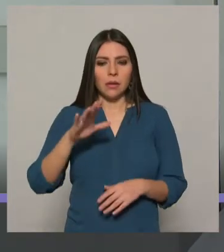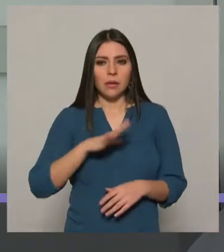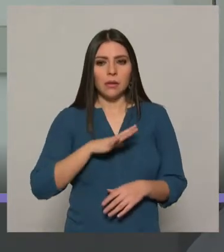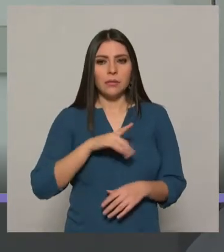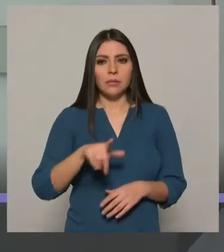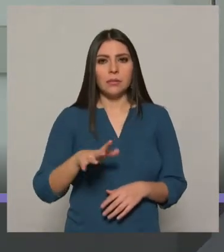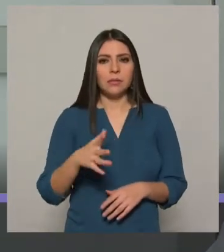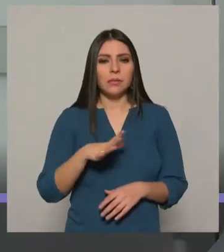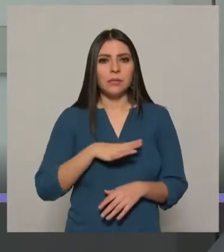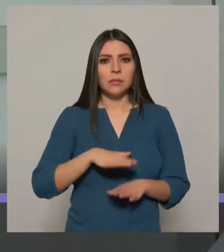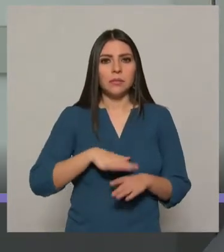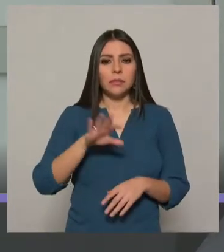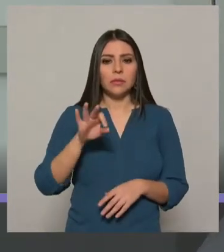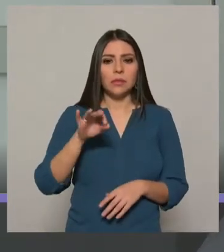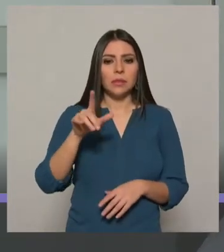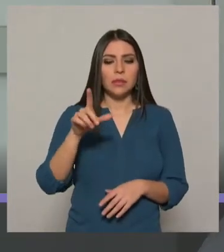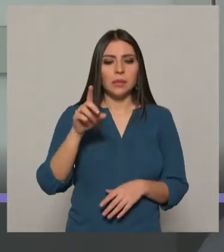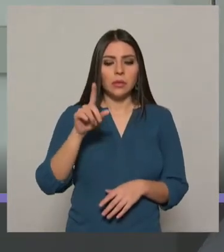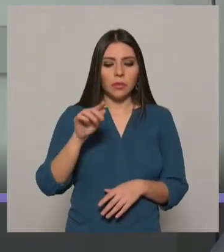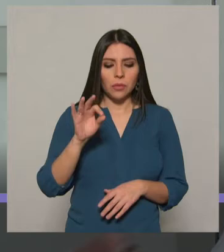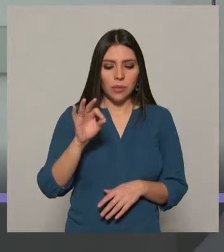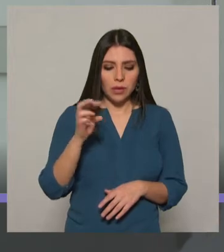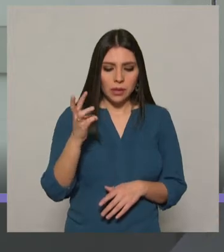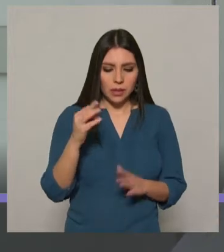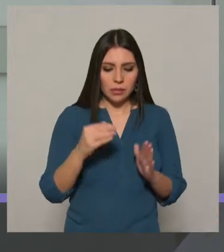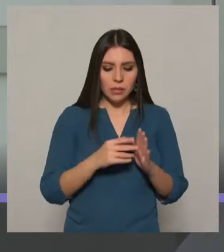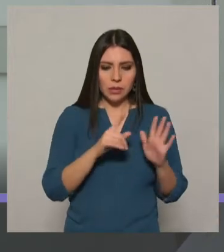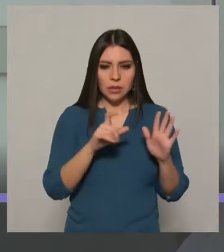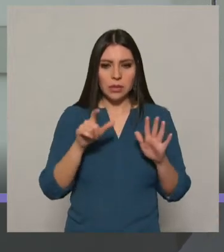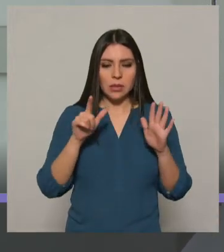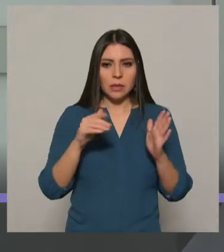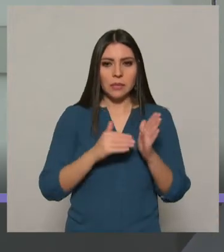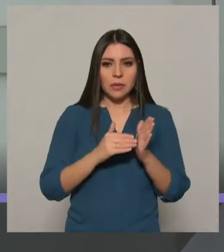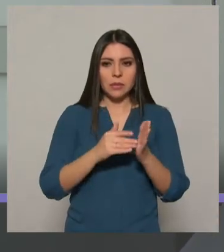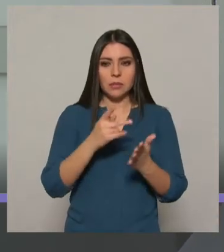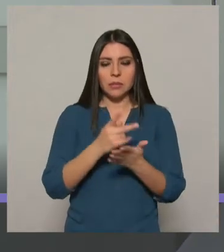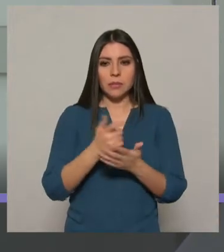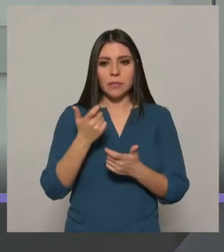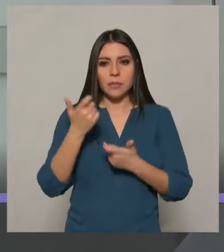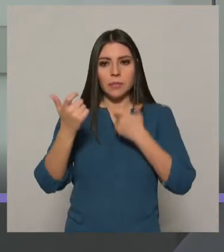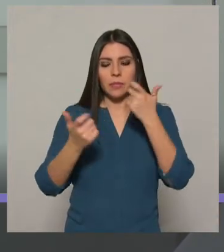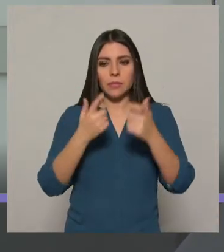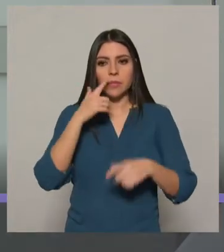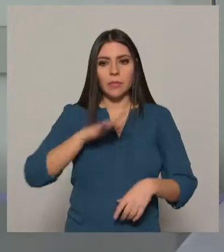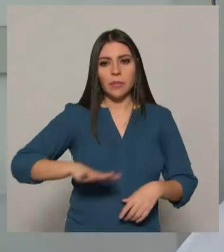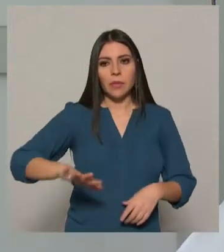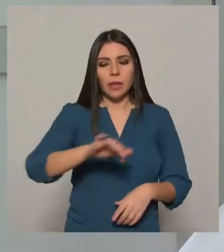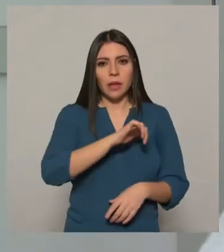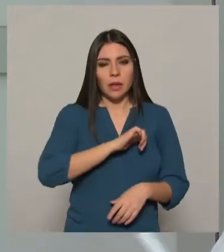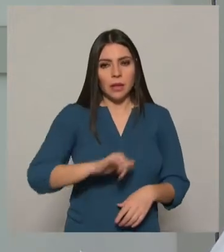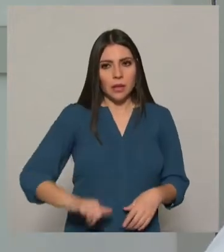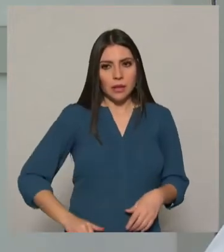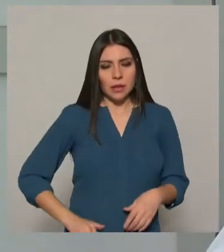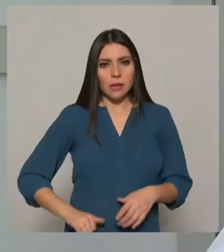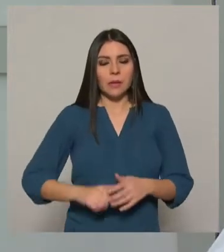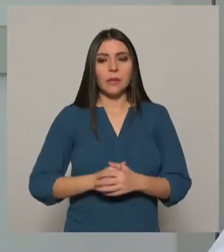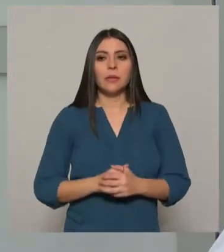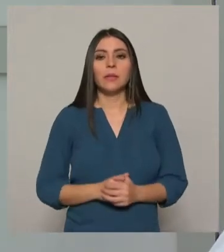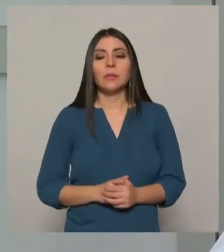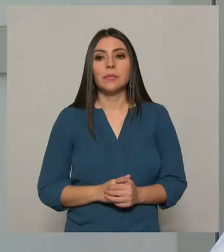de 43,717 millones de pesos los que serán destinados para las alcaldías. Tiene que ver